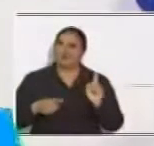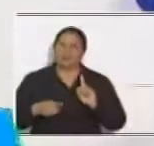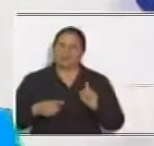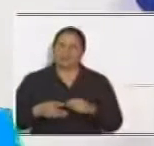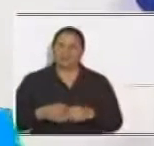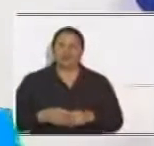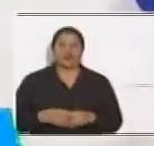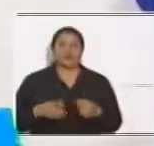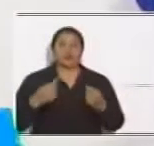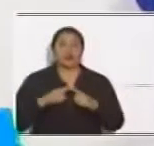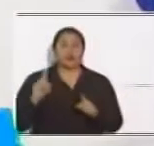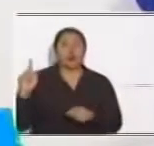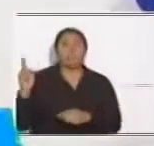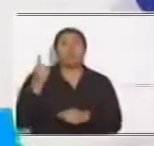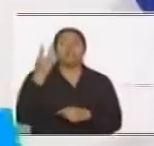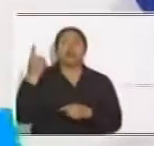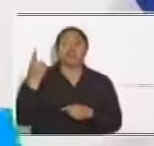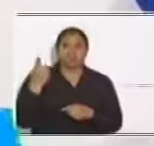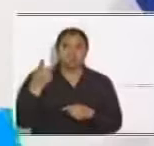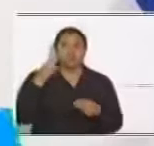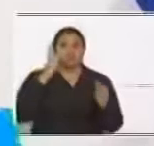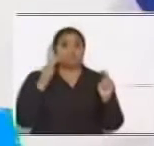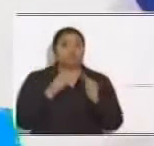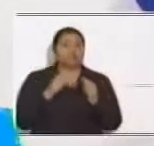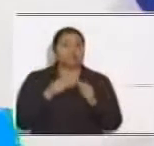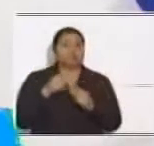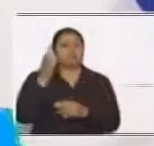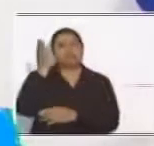conoce que utilizaron